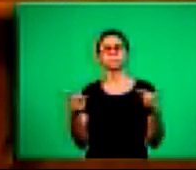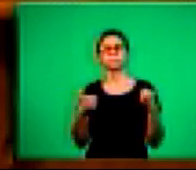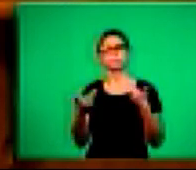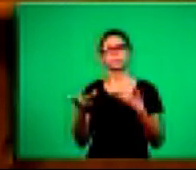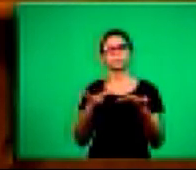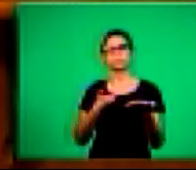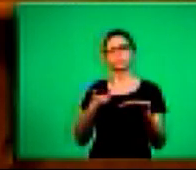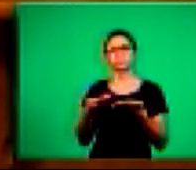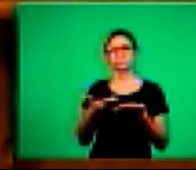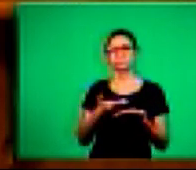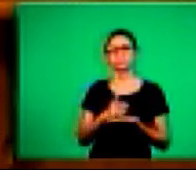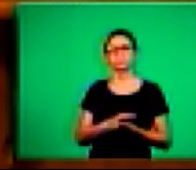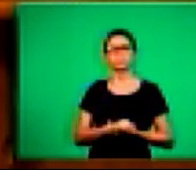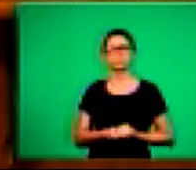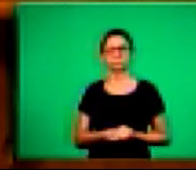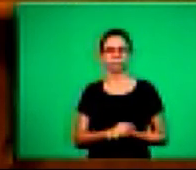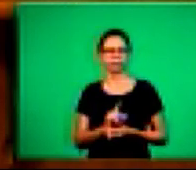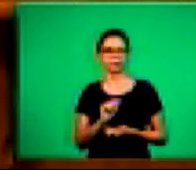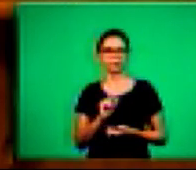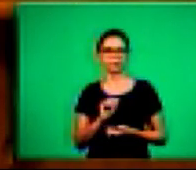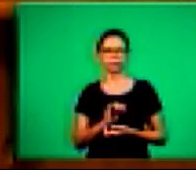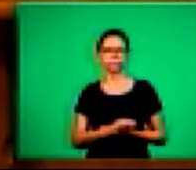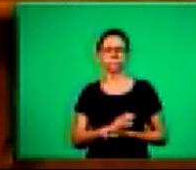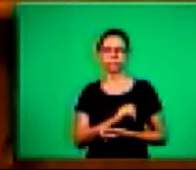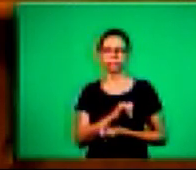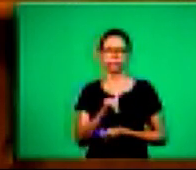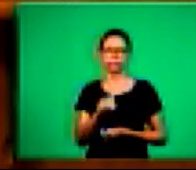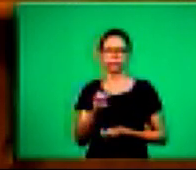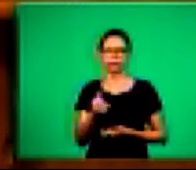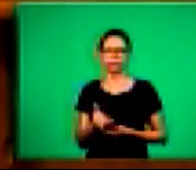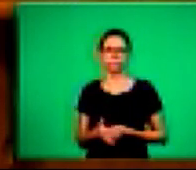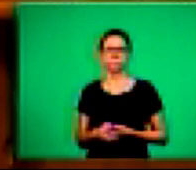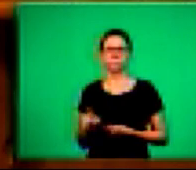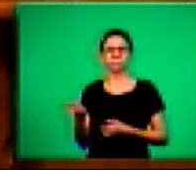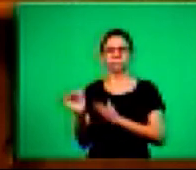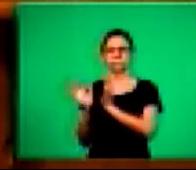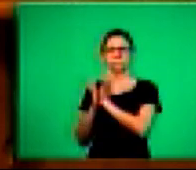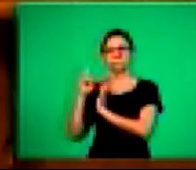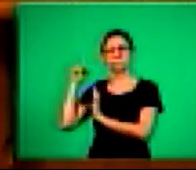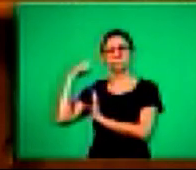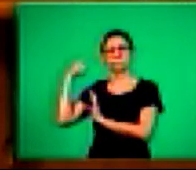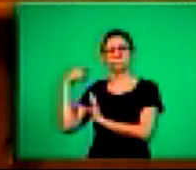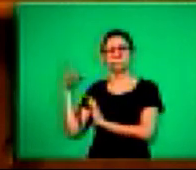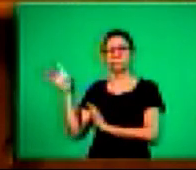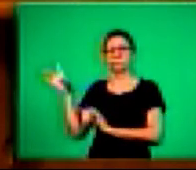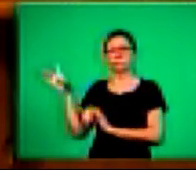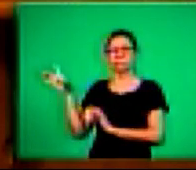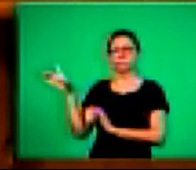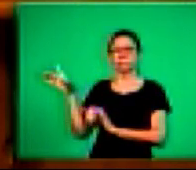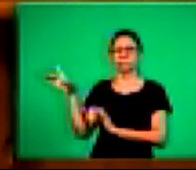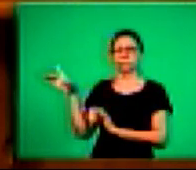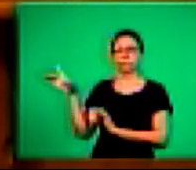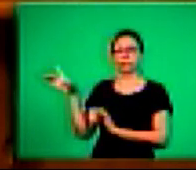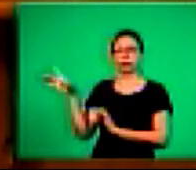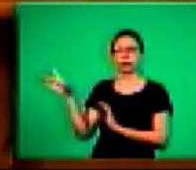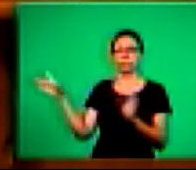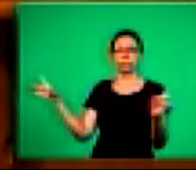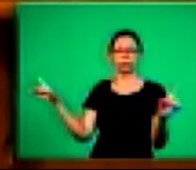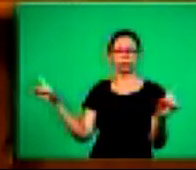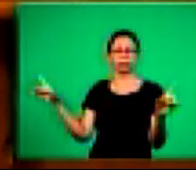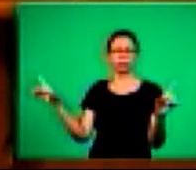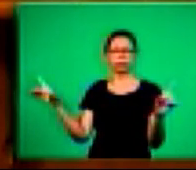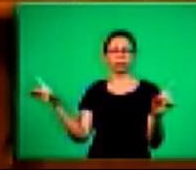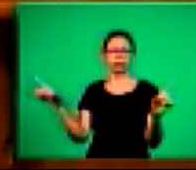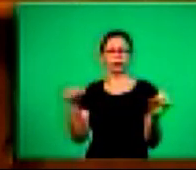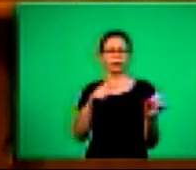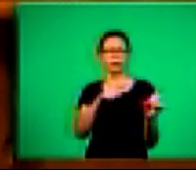vean qué hace qué colocación hacen las vírgenes y sensatas no salieron en contra al encuentro el esposo es bueno en el sentido